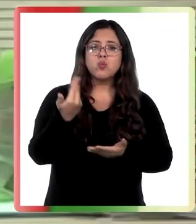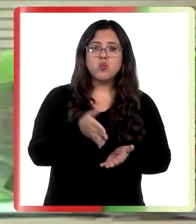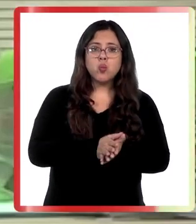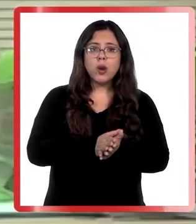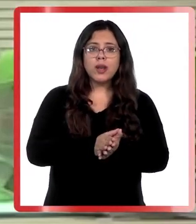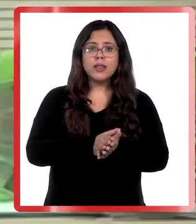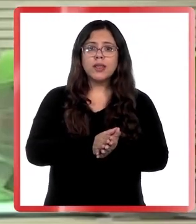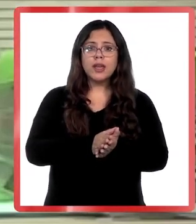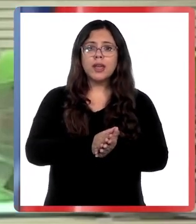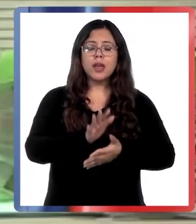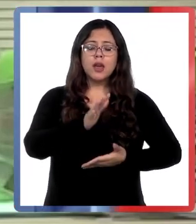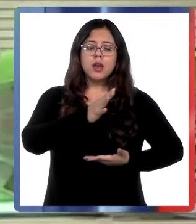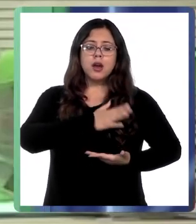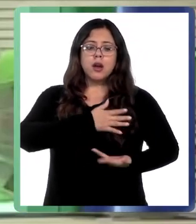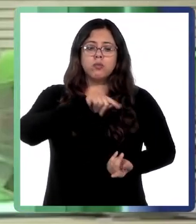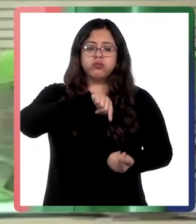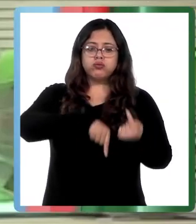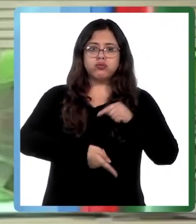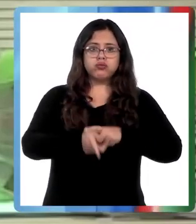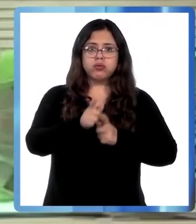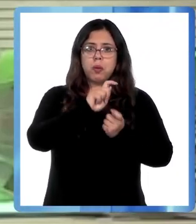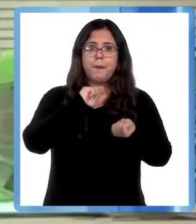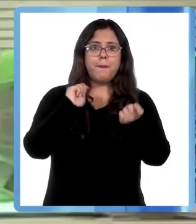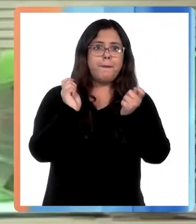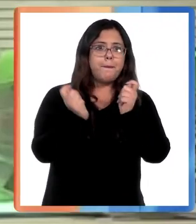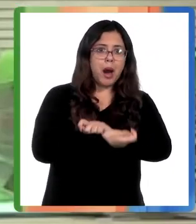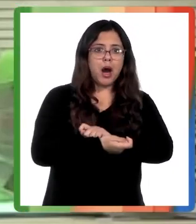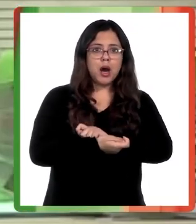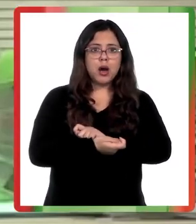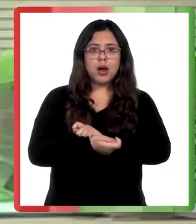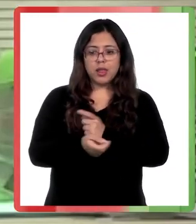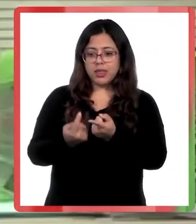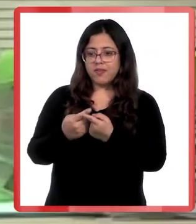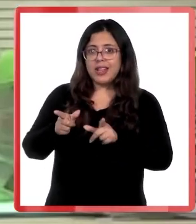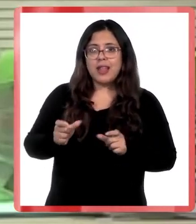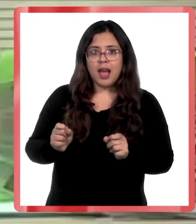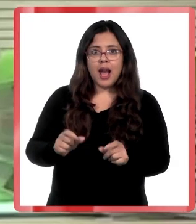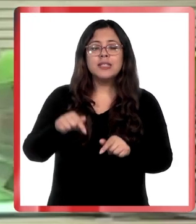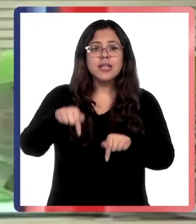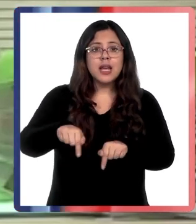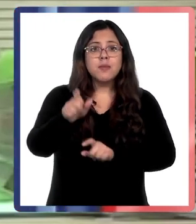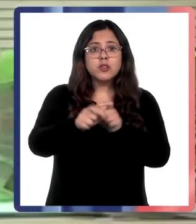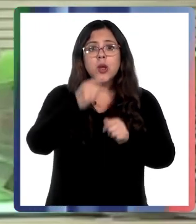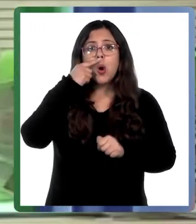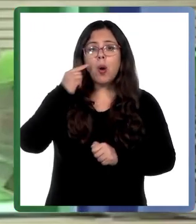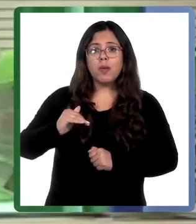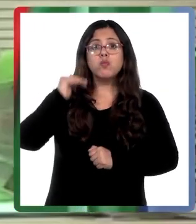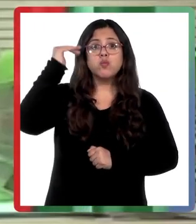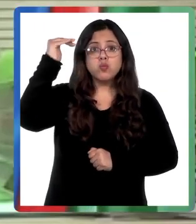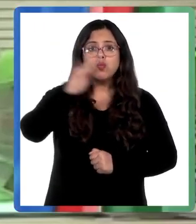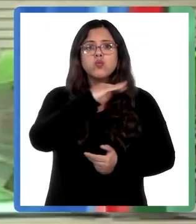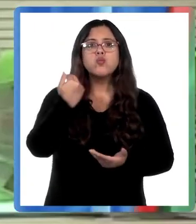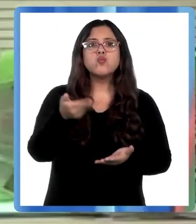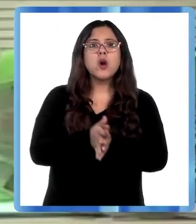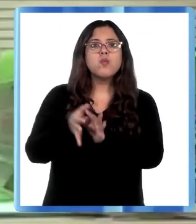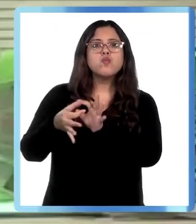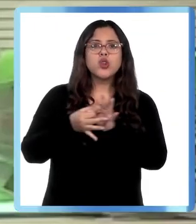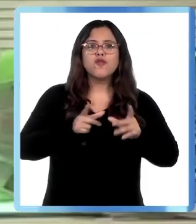de muerte cardiovasculares retrocedieron en relación al cáncer. Hoy día los hombres adultos nos morimos más de